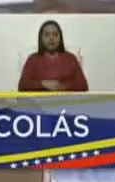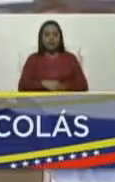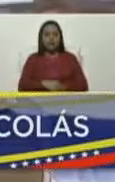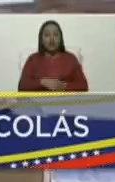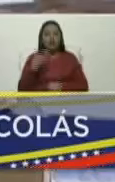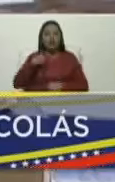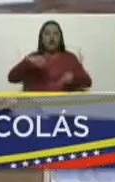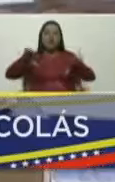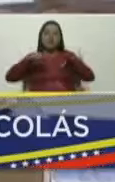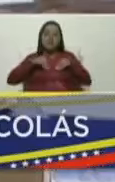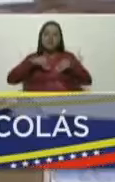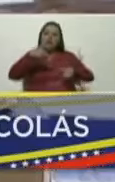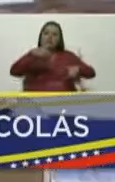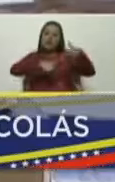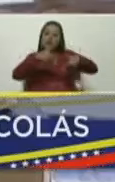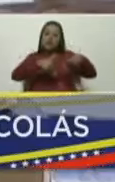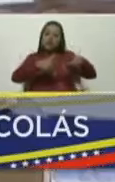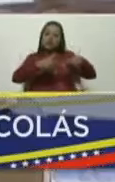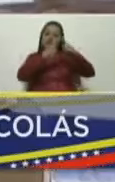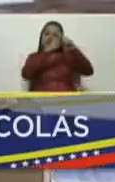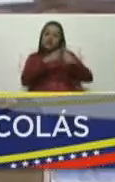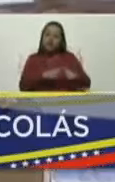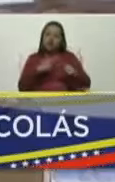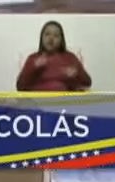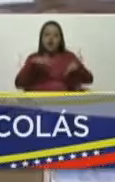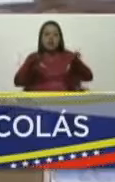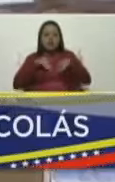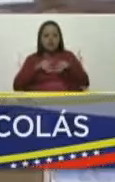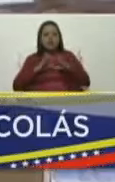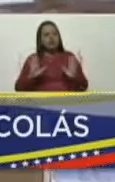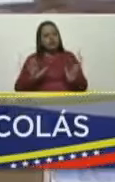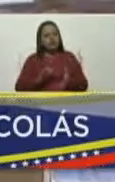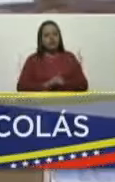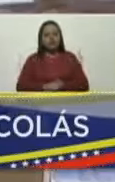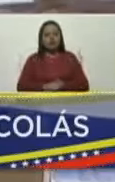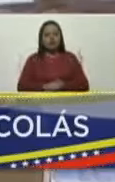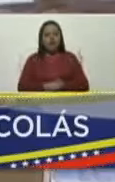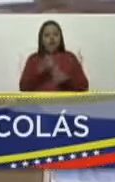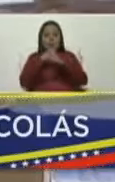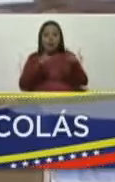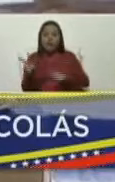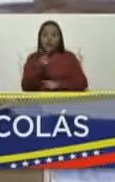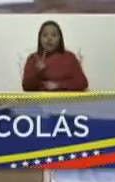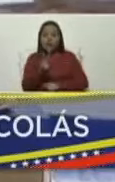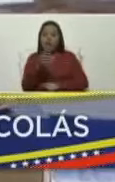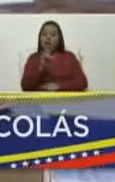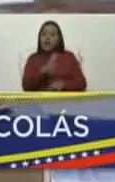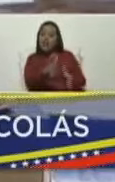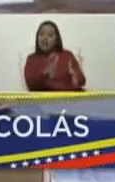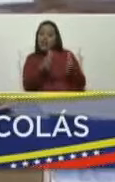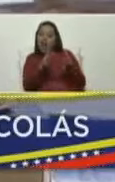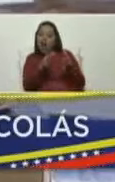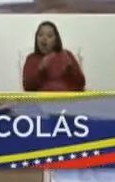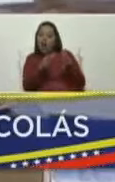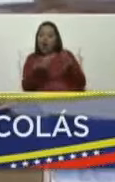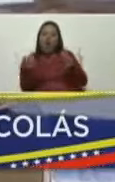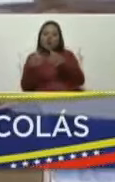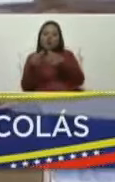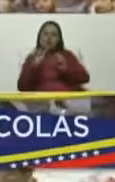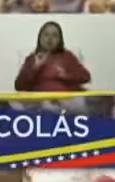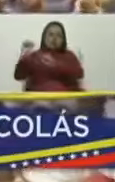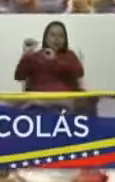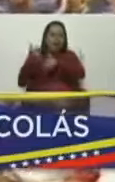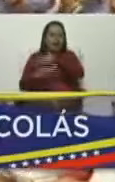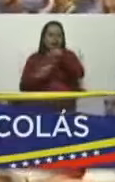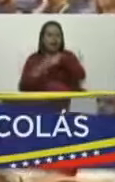acato los resultados, acepto los resultados. Pero en Venezuela ha ganado una contrarrevolución. Dije, lo